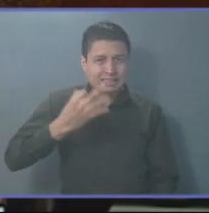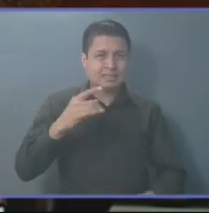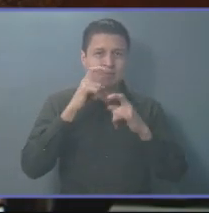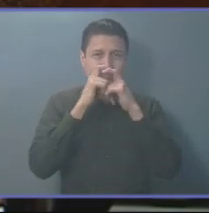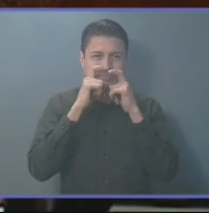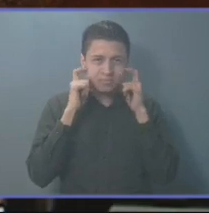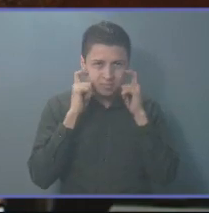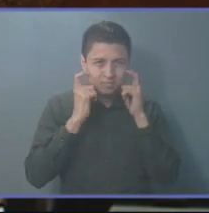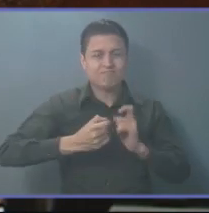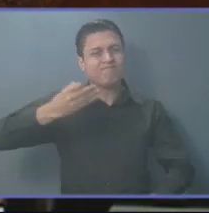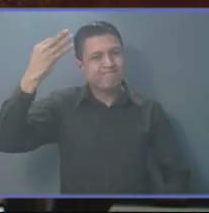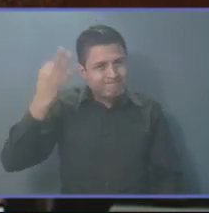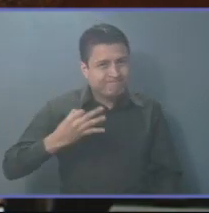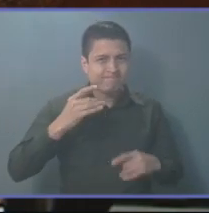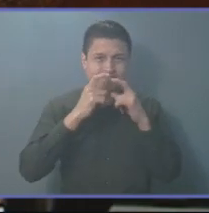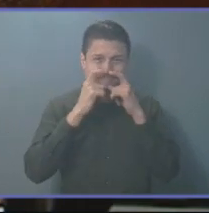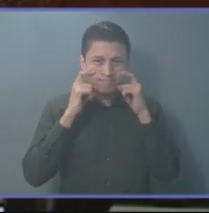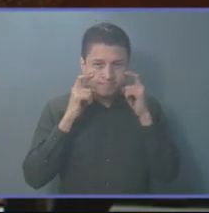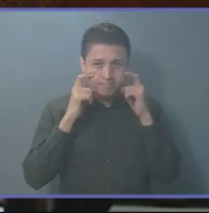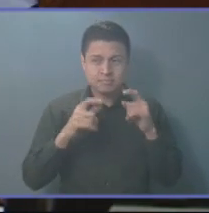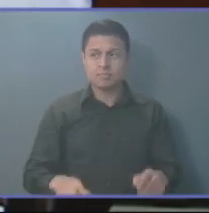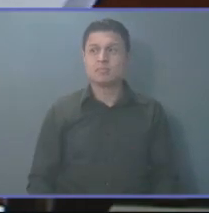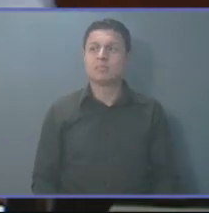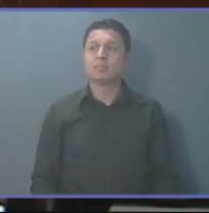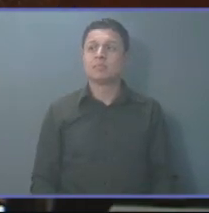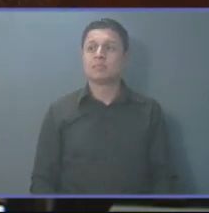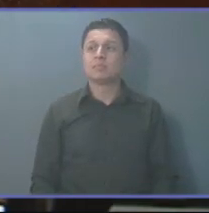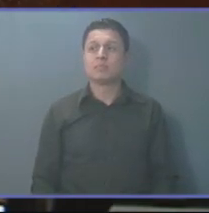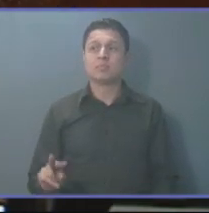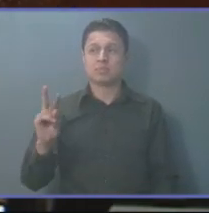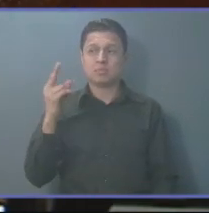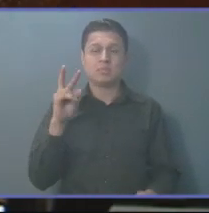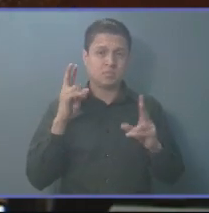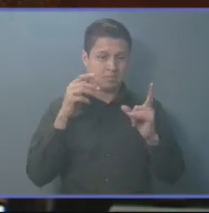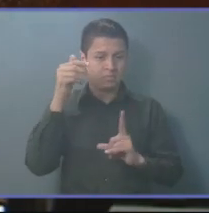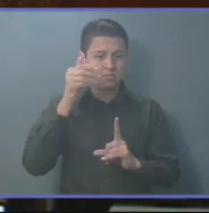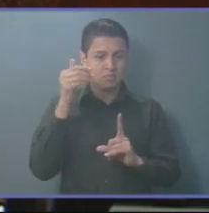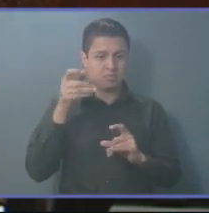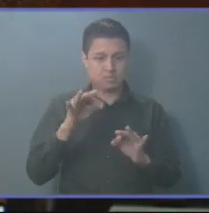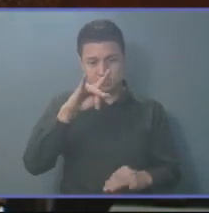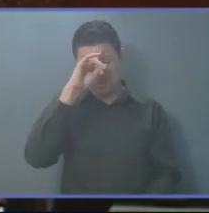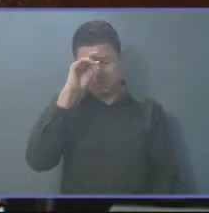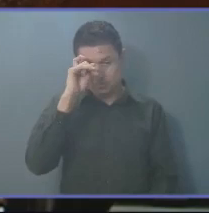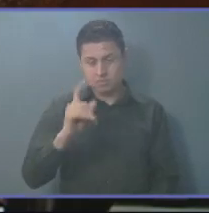mascarilla. Sección segunda de la actividad educativa y laboral.